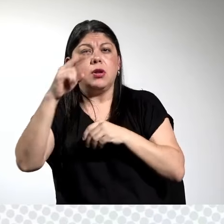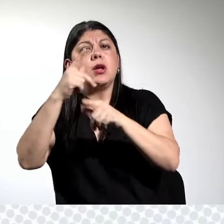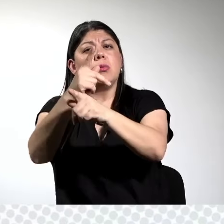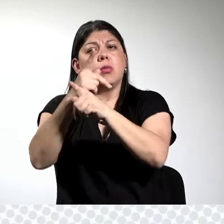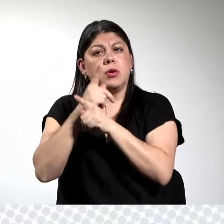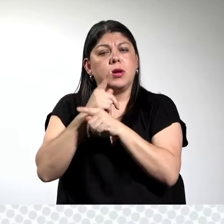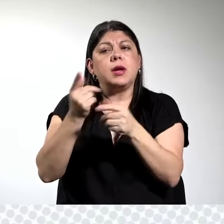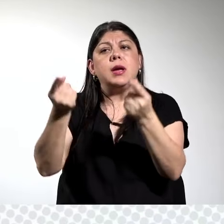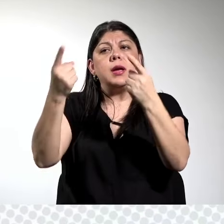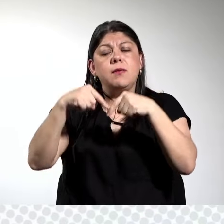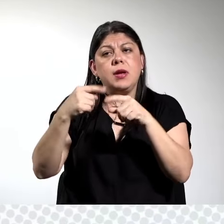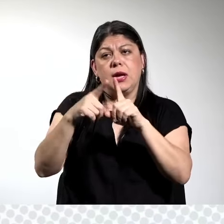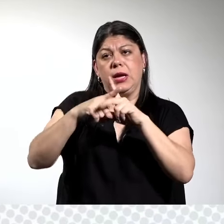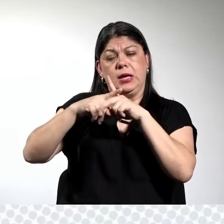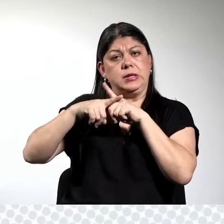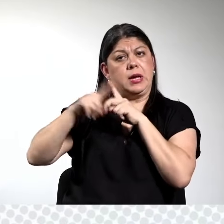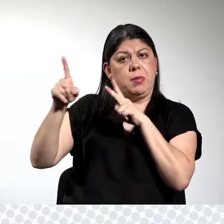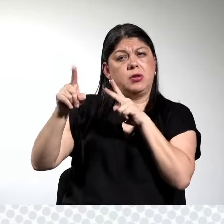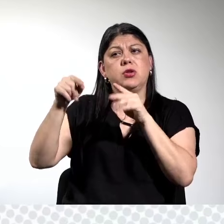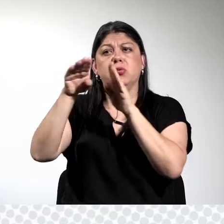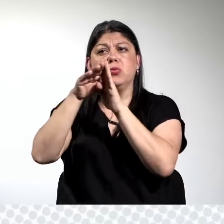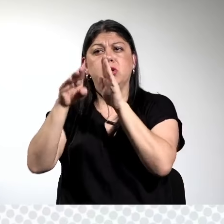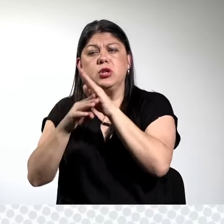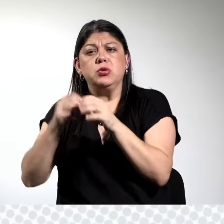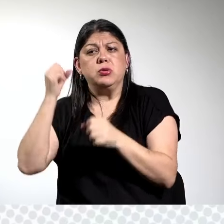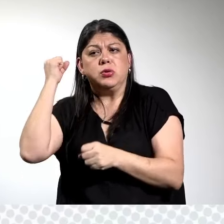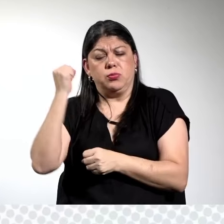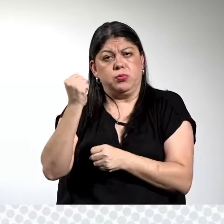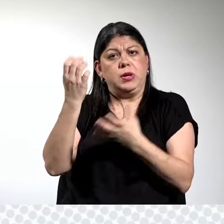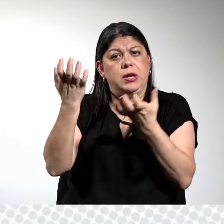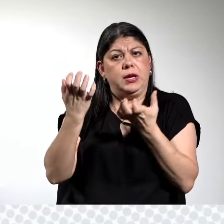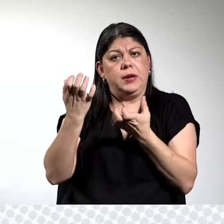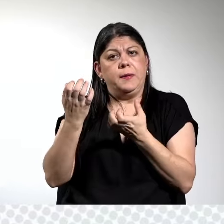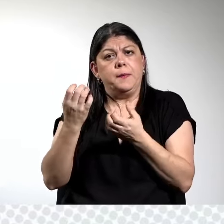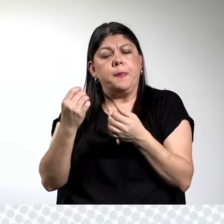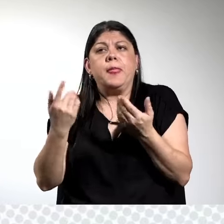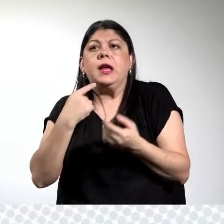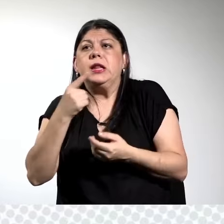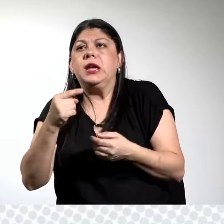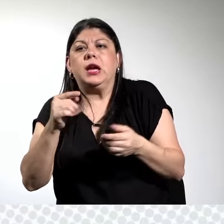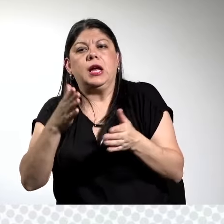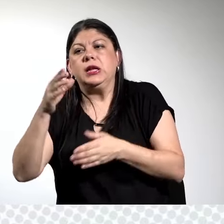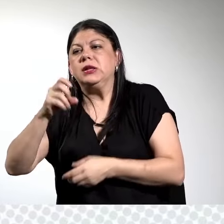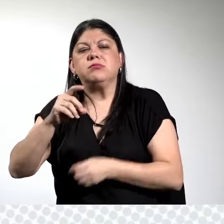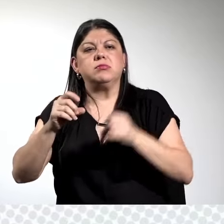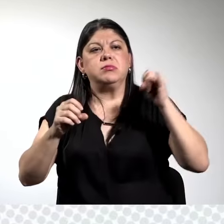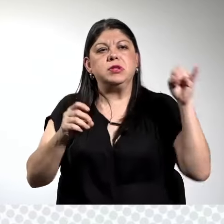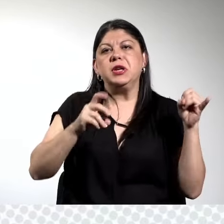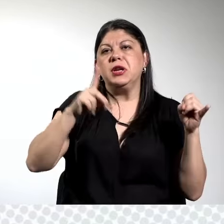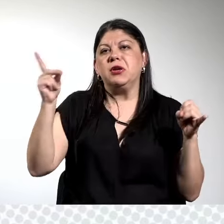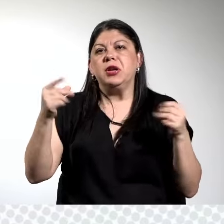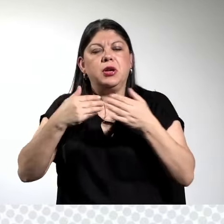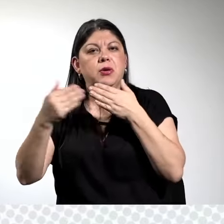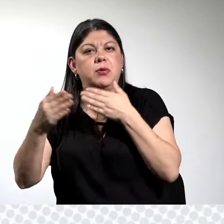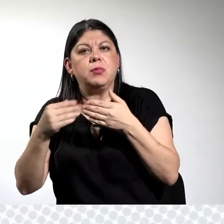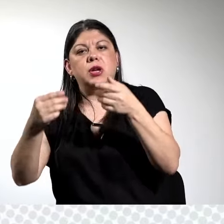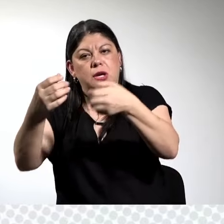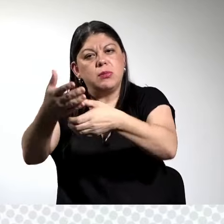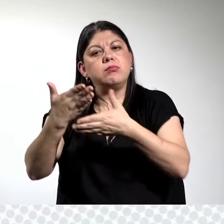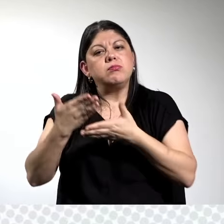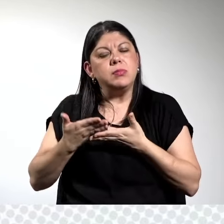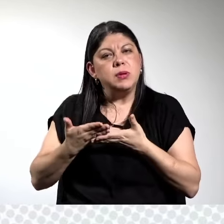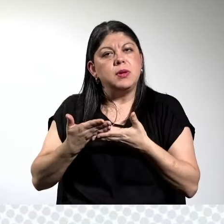personas que vengan huyendo de cualquier régimen que les quiera asesinar, ¿verdad? Diga que sea de izquierda, diga que sea de derecha, que aquí sea recibida, que aquí